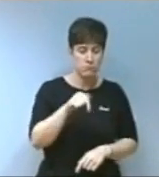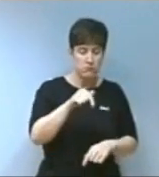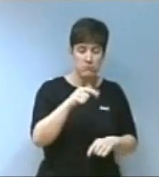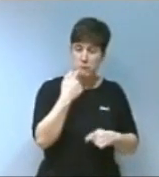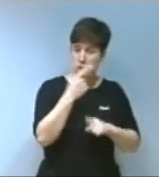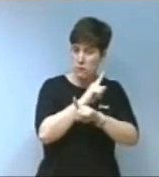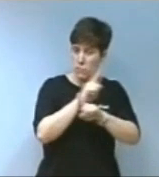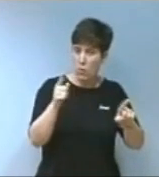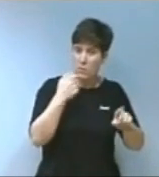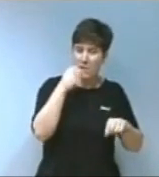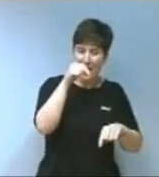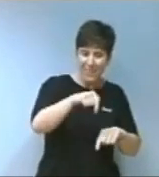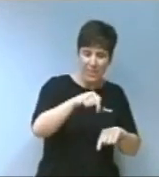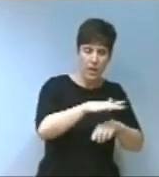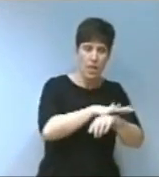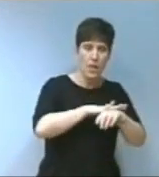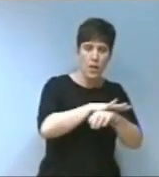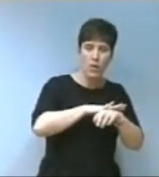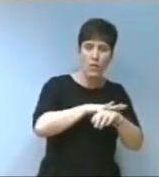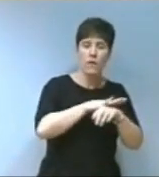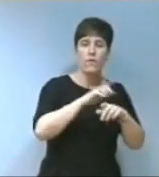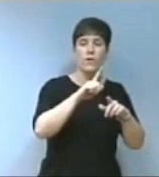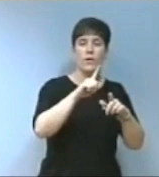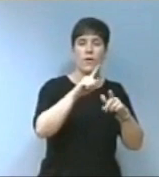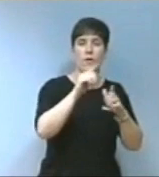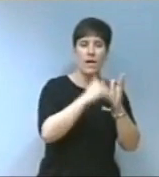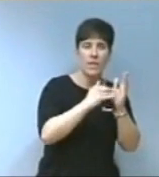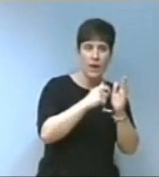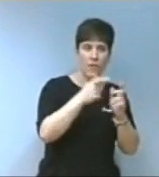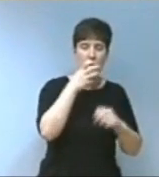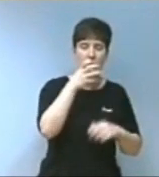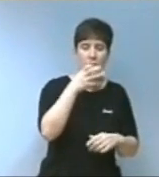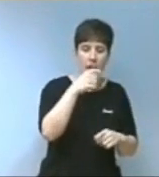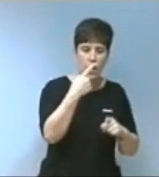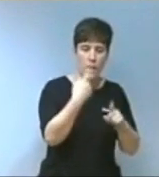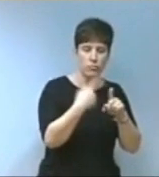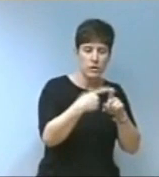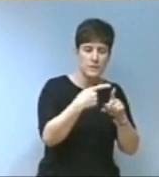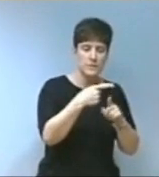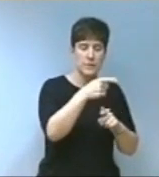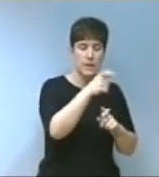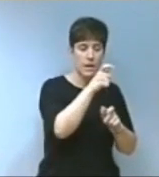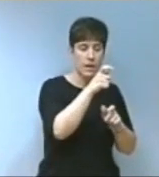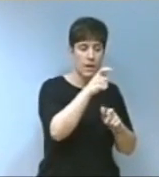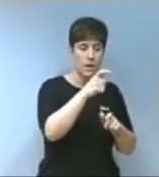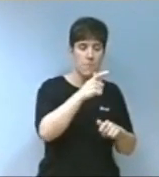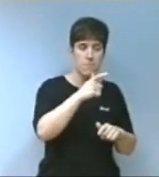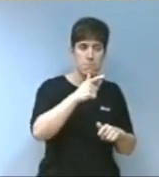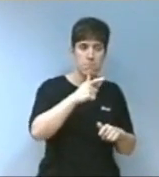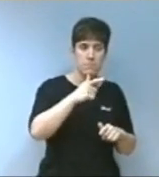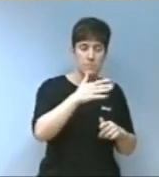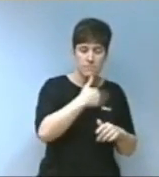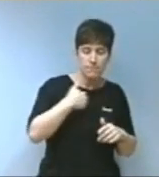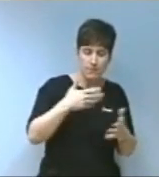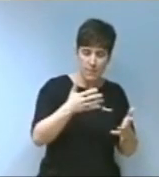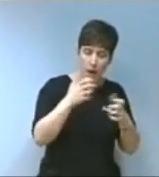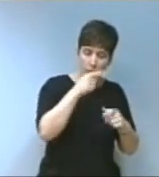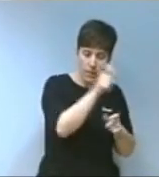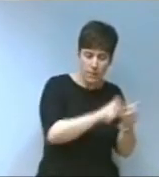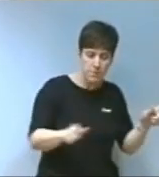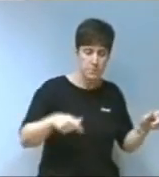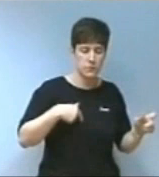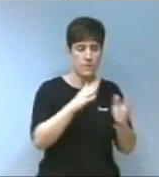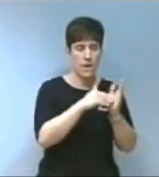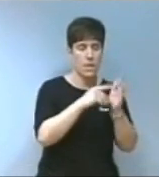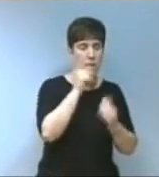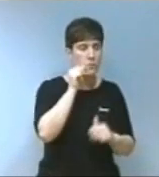va a reivindicar aquello que merecen los valencianos y las valencianas, por supuesto. Y no vamos a admitir que